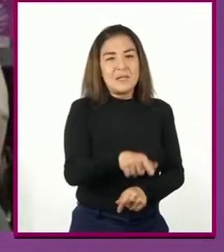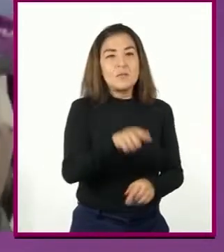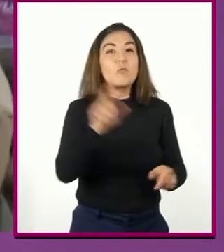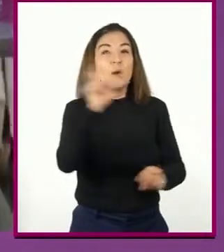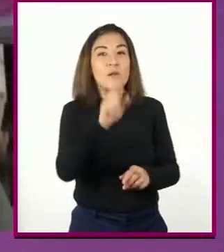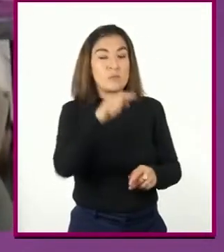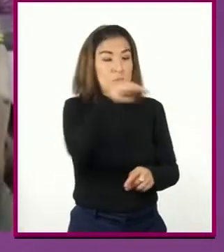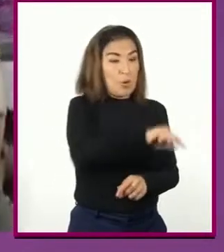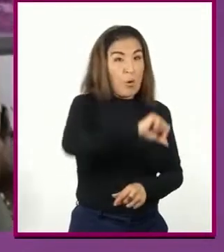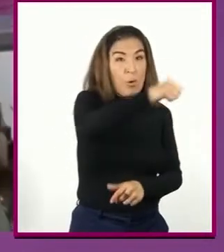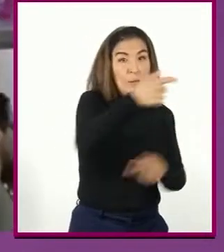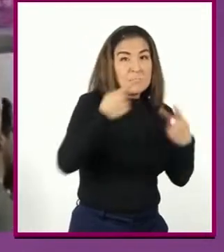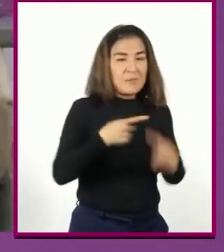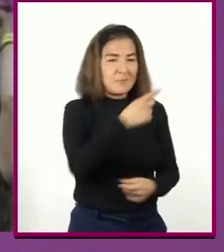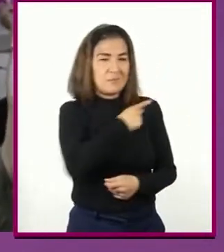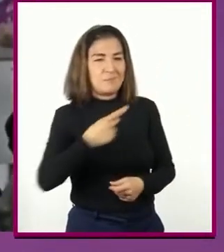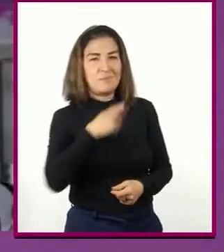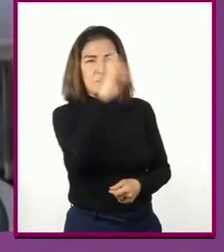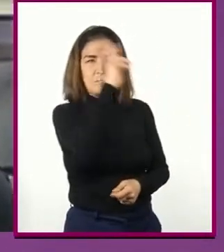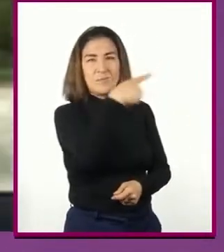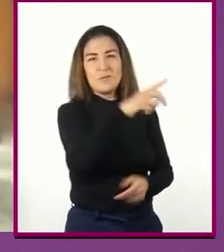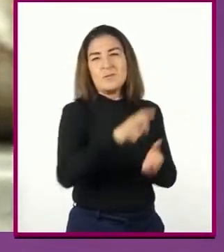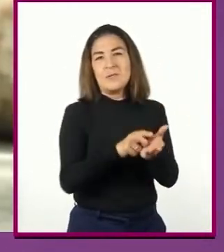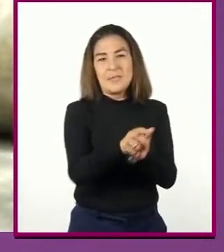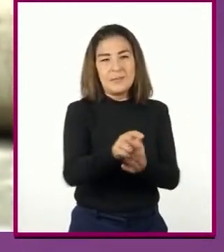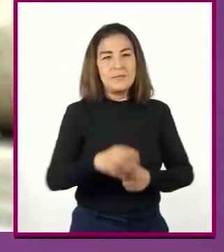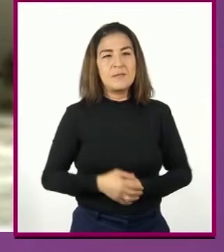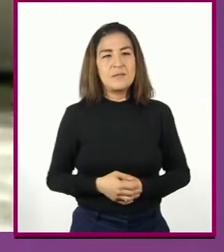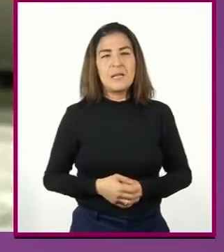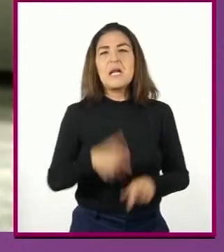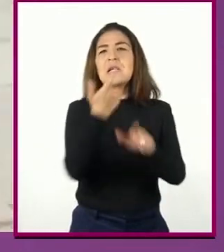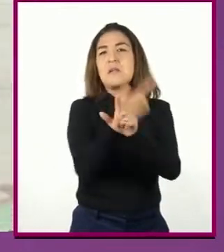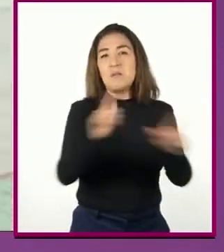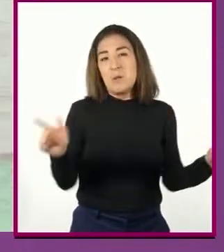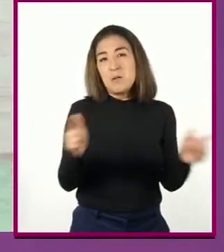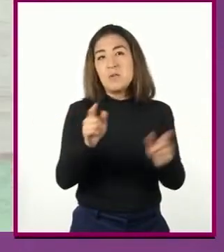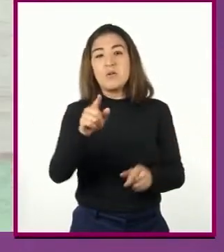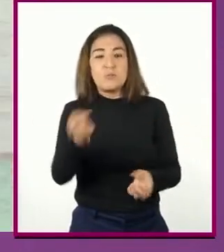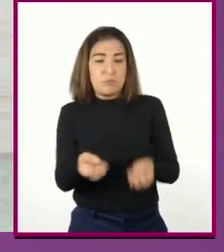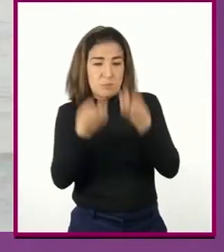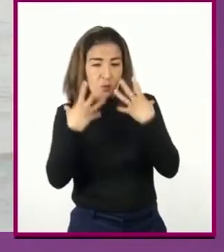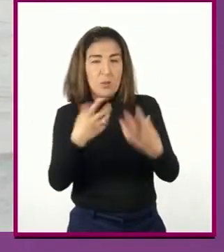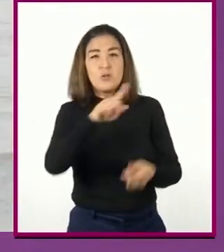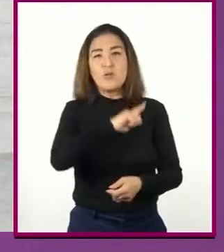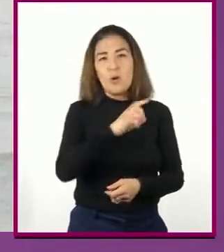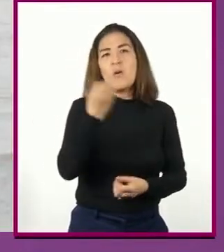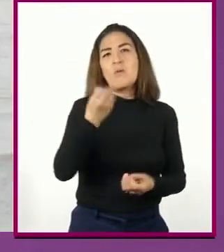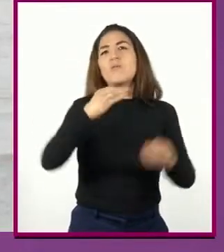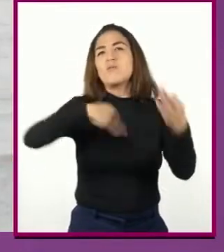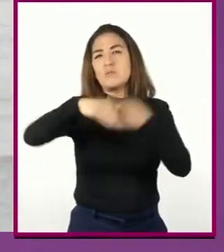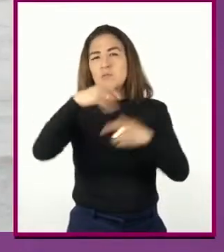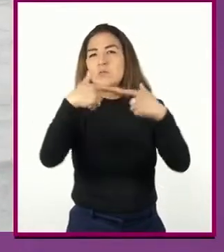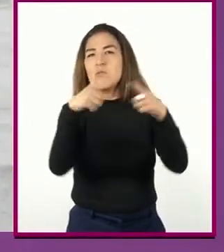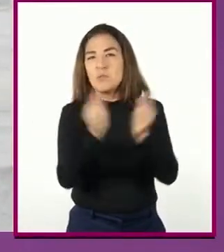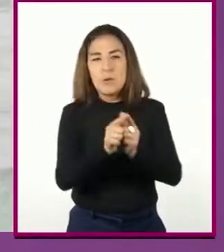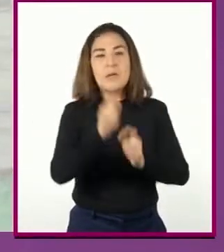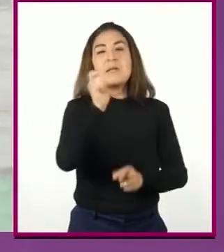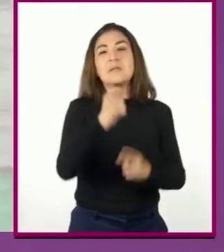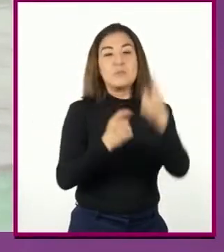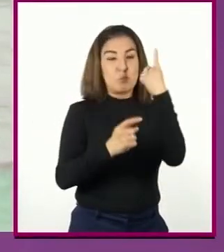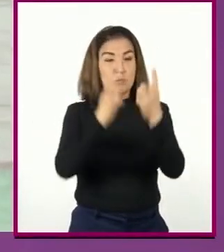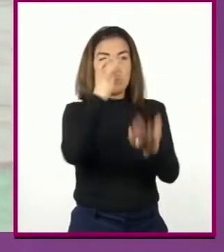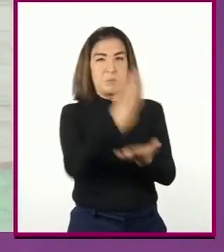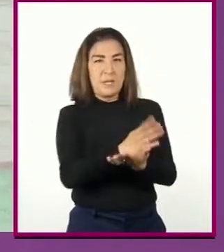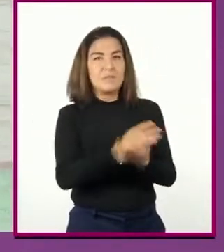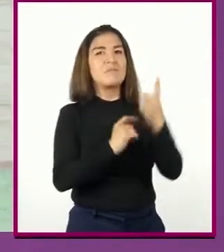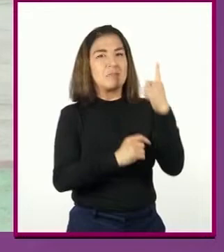el derecho de la otra persona. La libertad puede ser individual o colectiva. La primera se centra en el individuo y